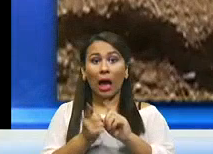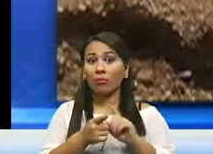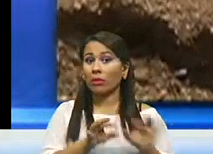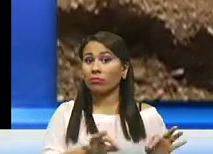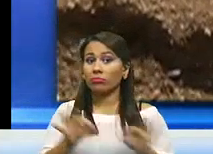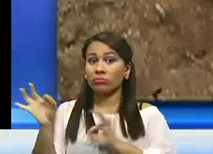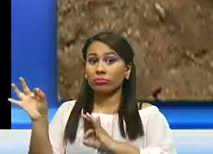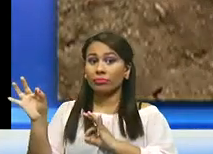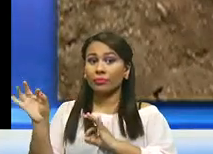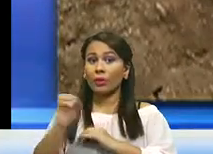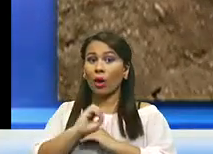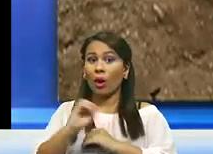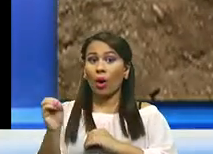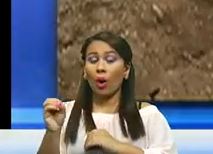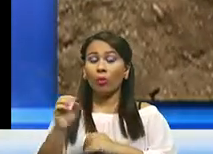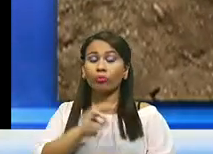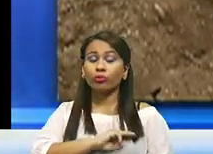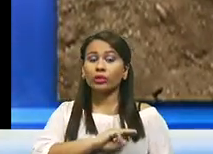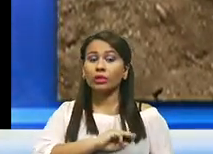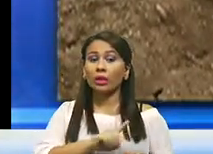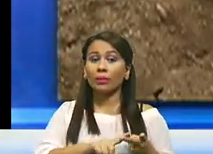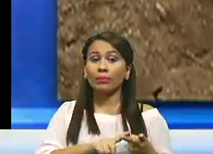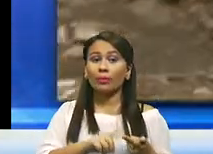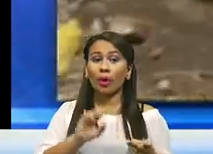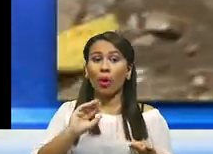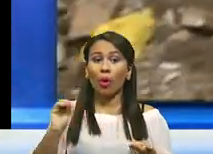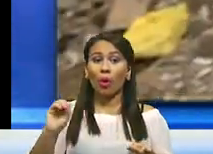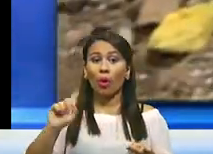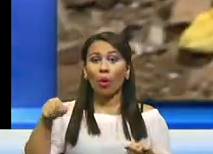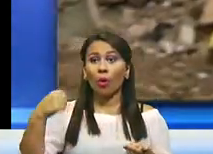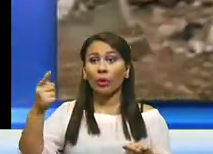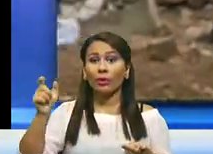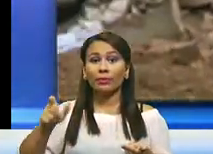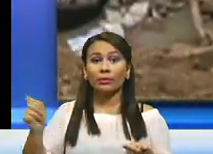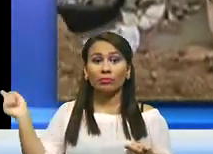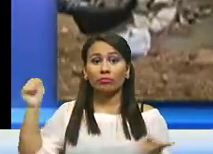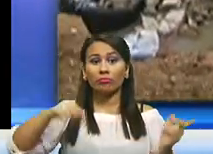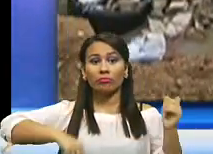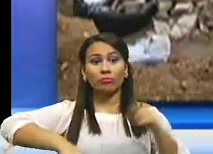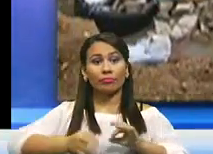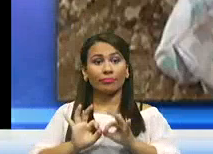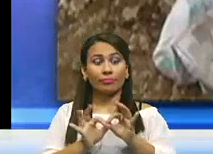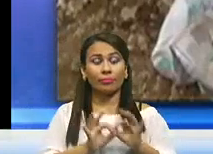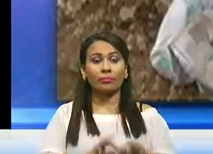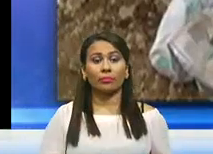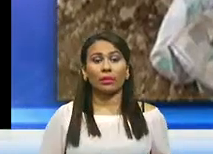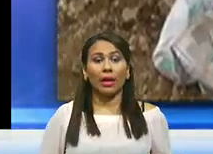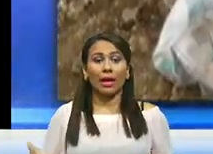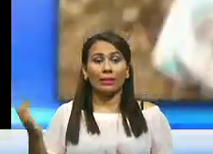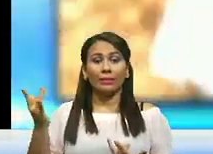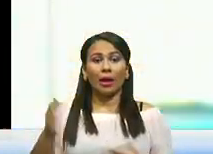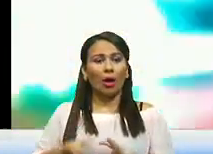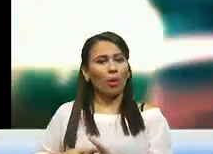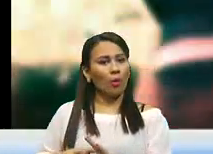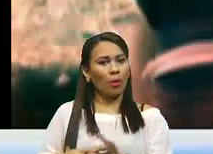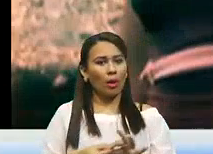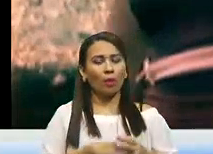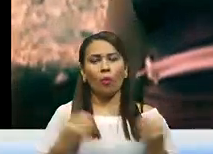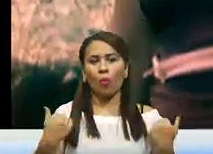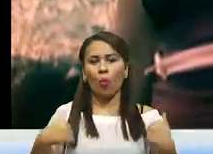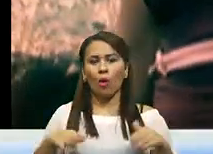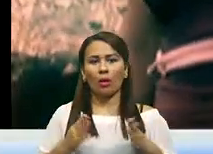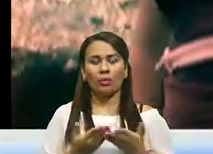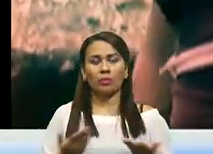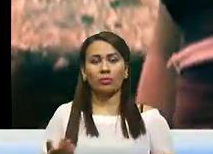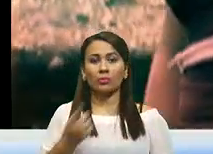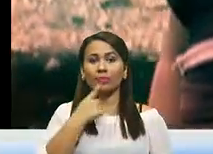si acciones que corresponden al municipio, si acciones que corresponden a algún otro organismo. Estamos prestos a colaborar en lo que sea. Y eso es lo